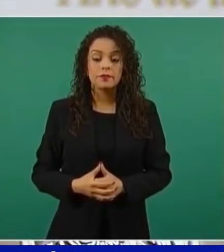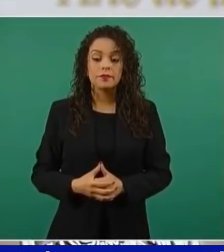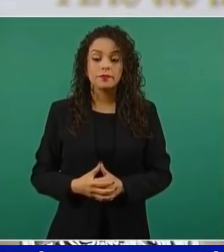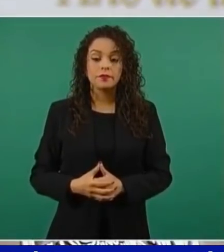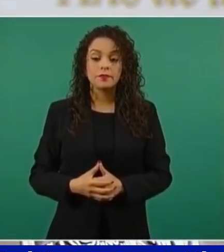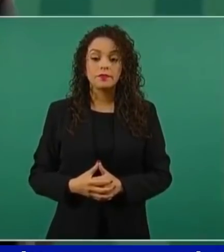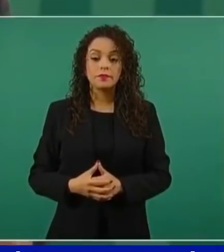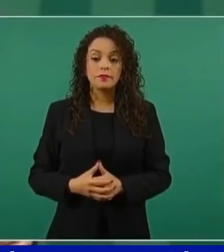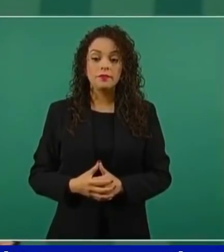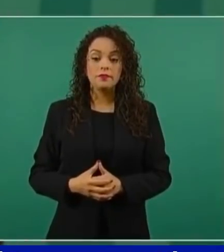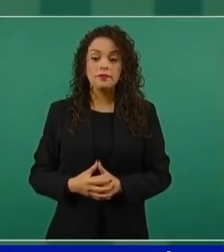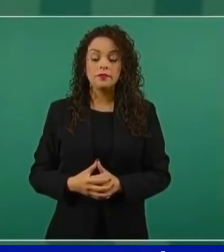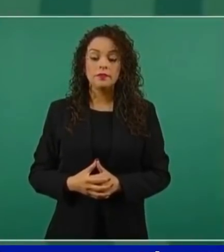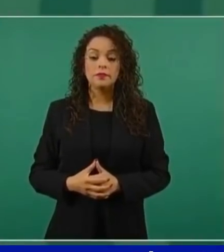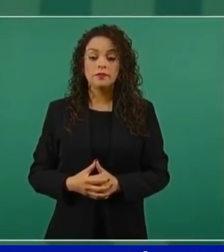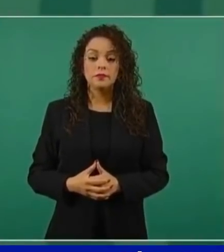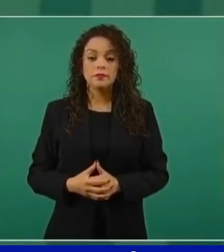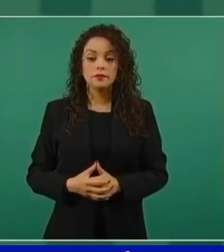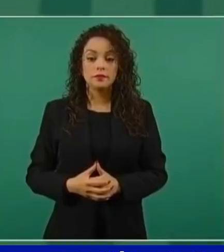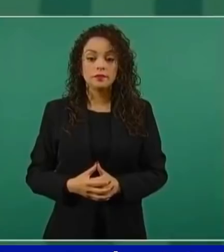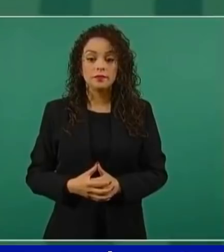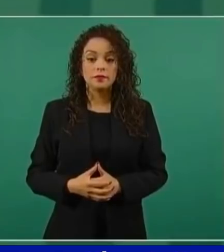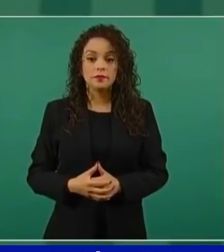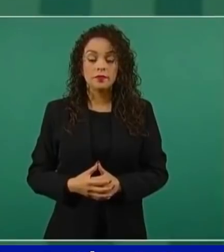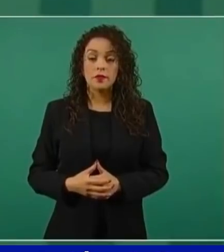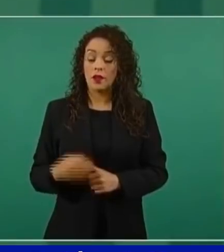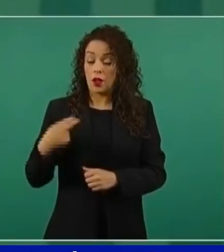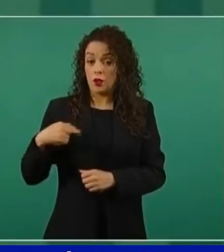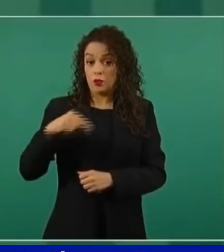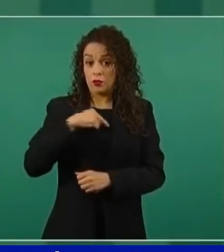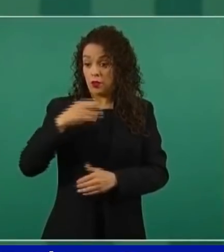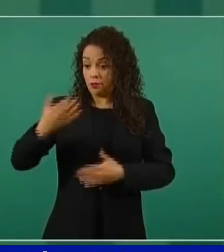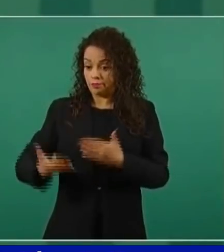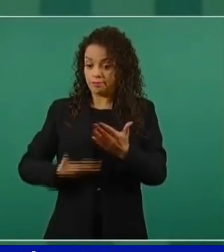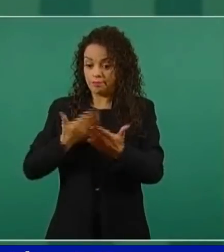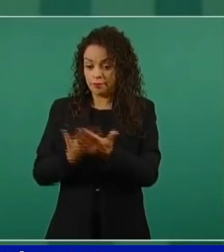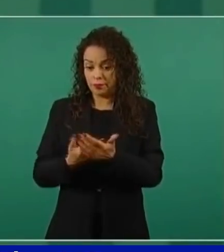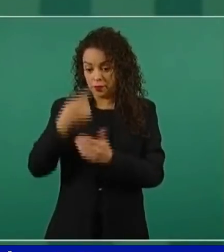reformas que vamos a promover